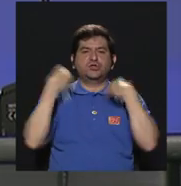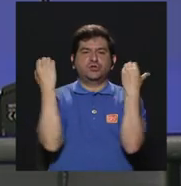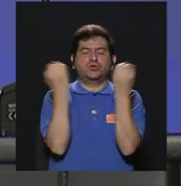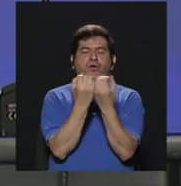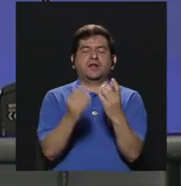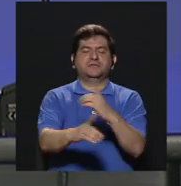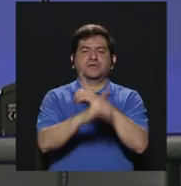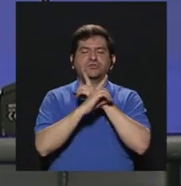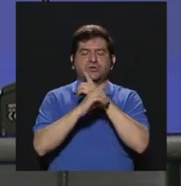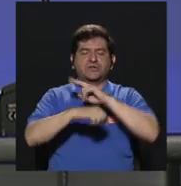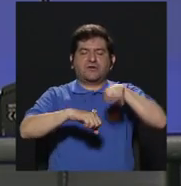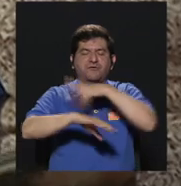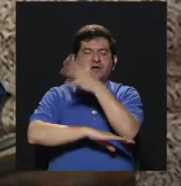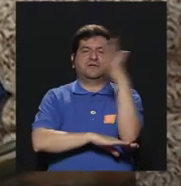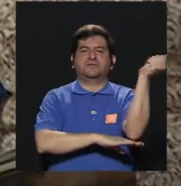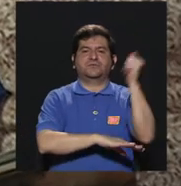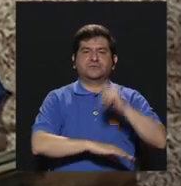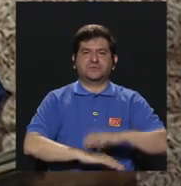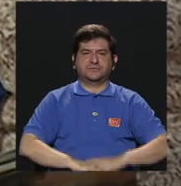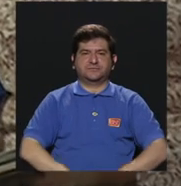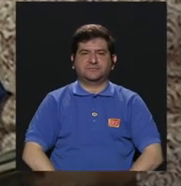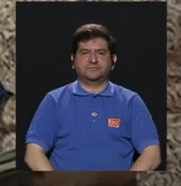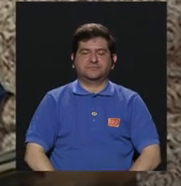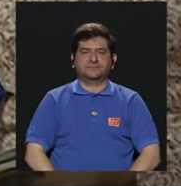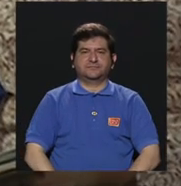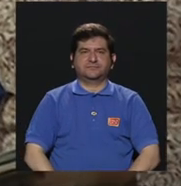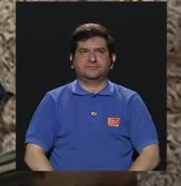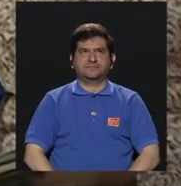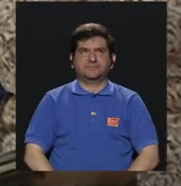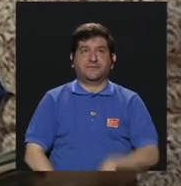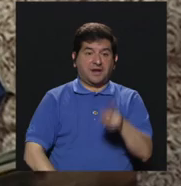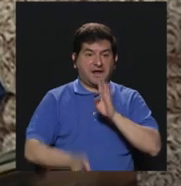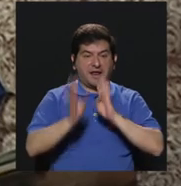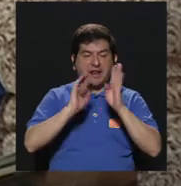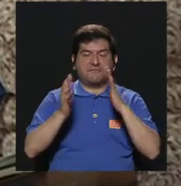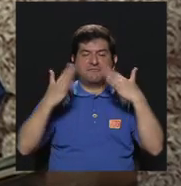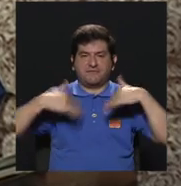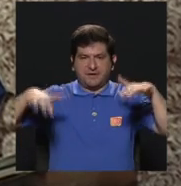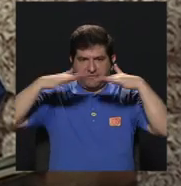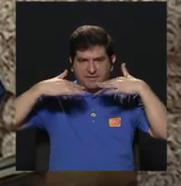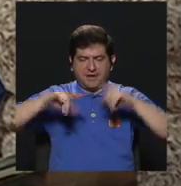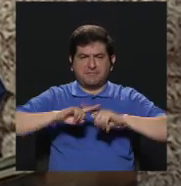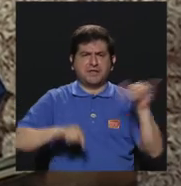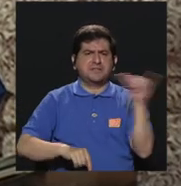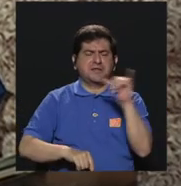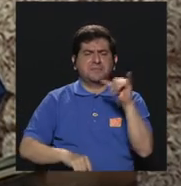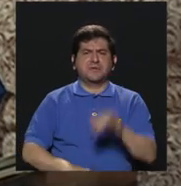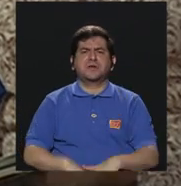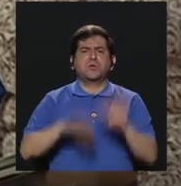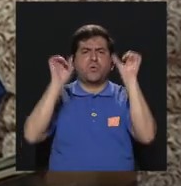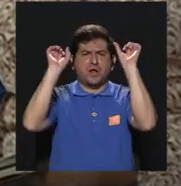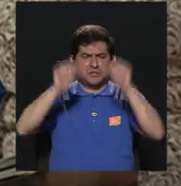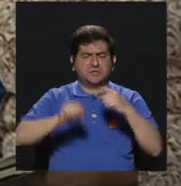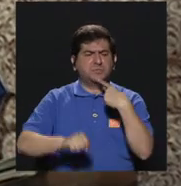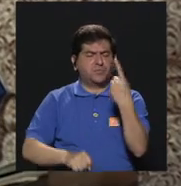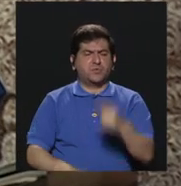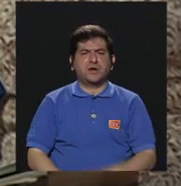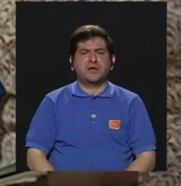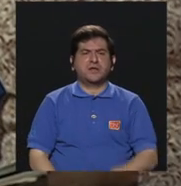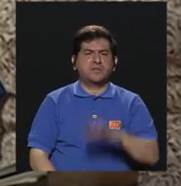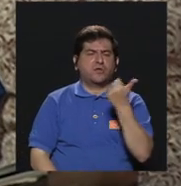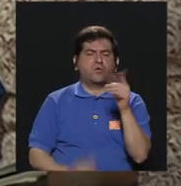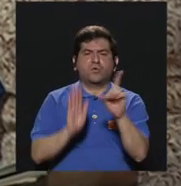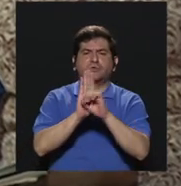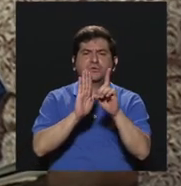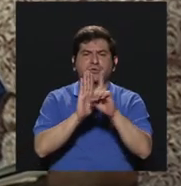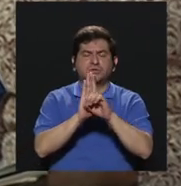organizaciones defensoras de la naturaleza. Él se refería al ambiente, pero igual afirmación puede hacerse en relación con los otros